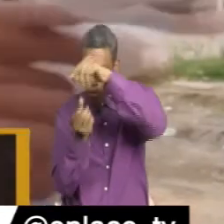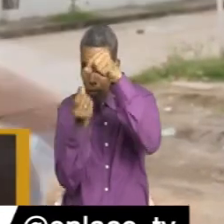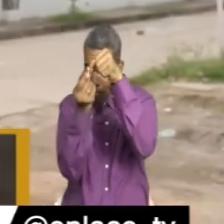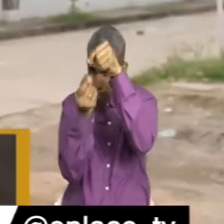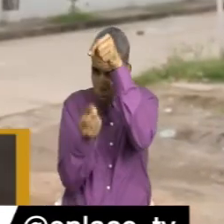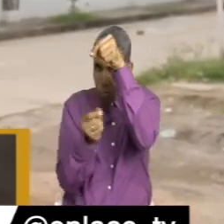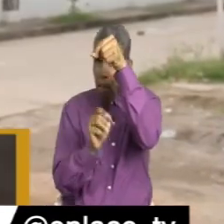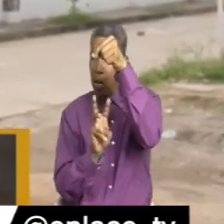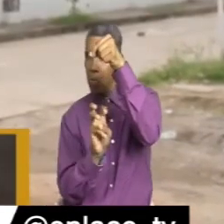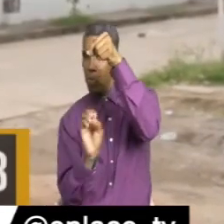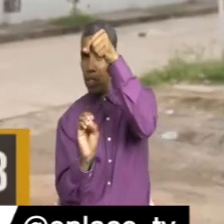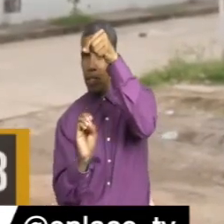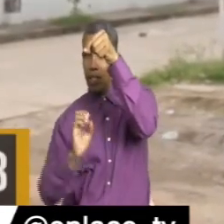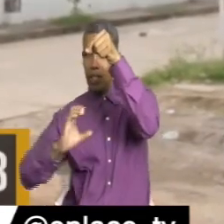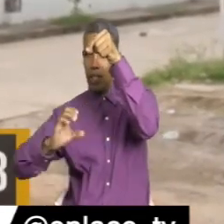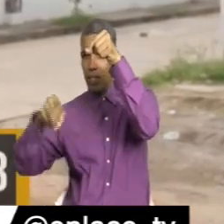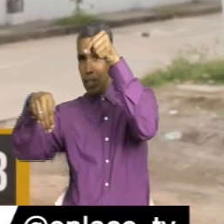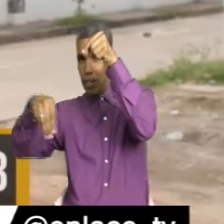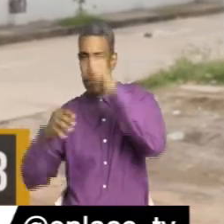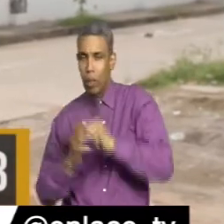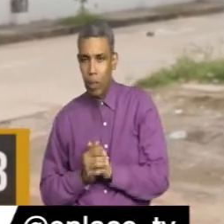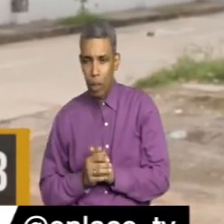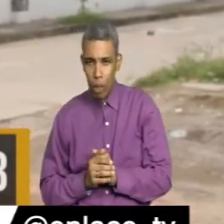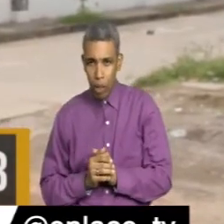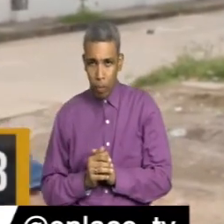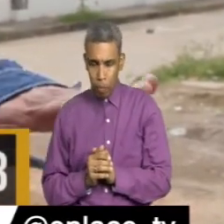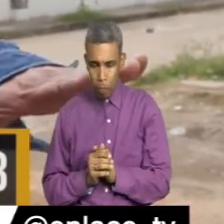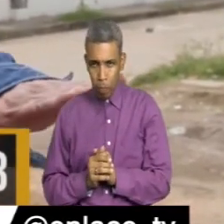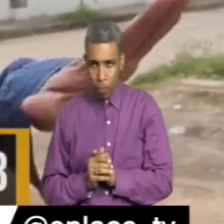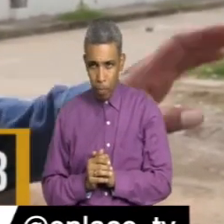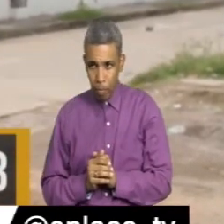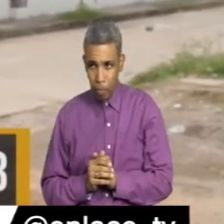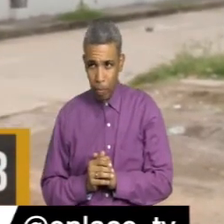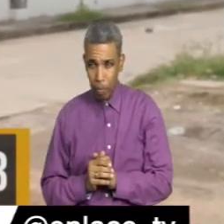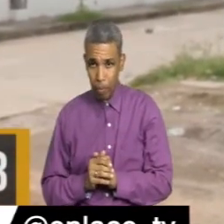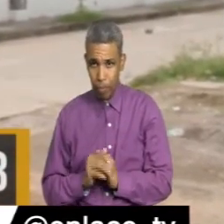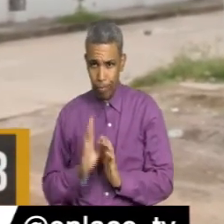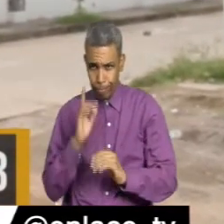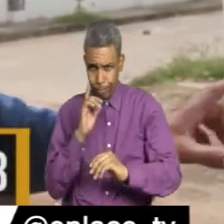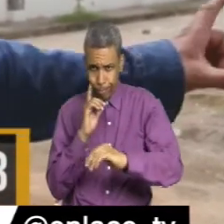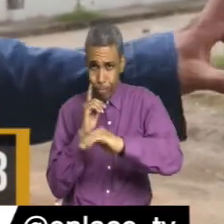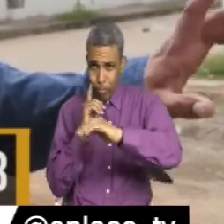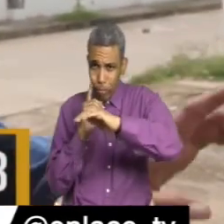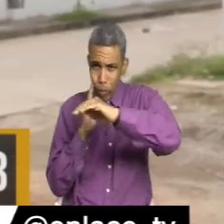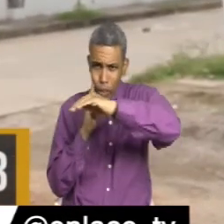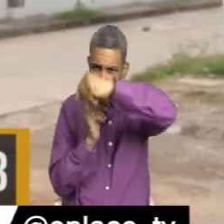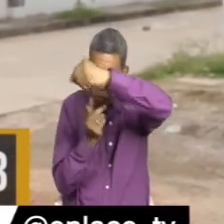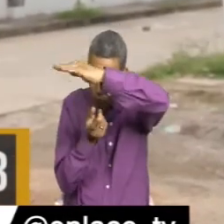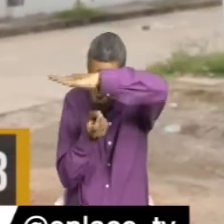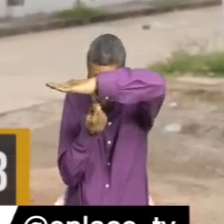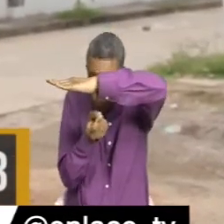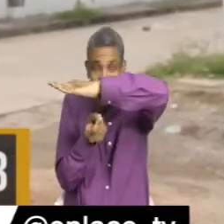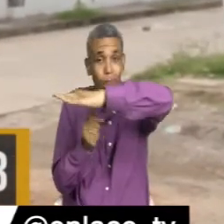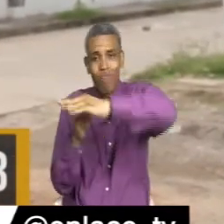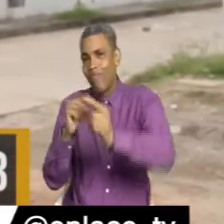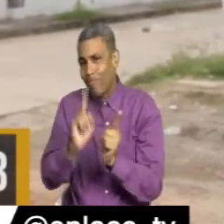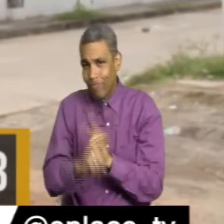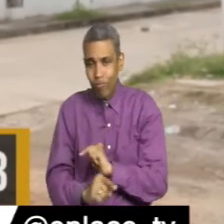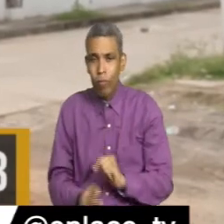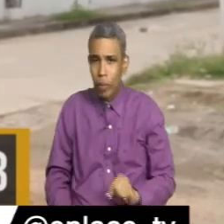Encontramos la tubería que puedes ver ahí, creo que de 12 pulgadas, que está totalmente superficial, tocó totalmente